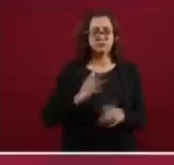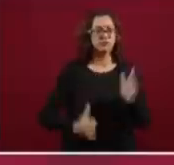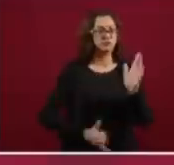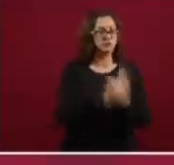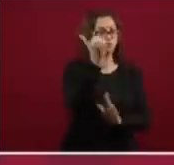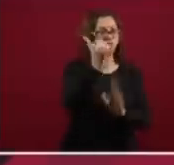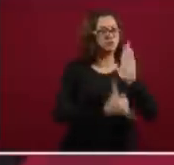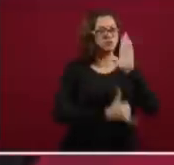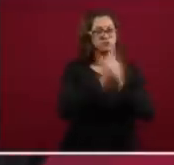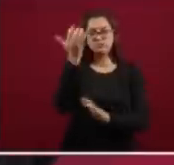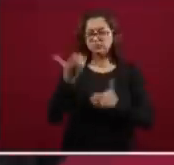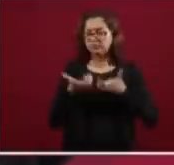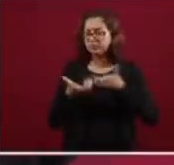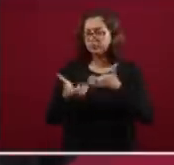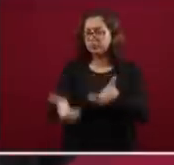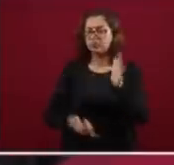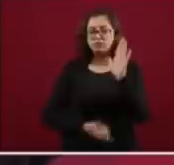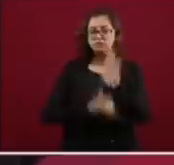carreteras